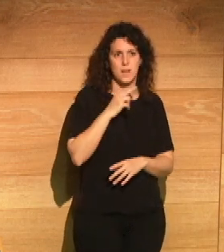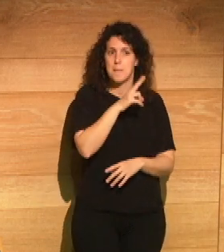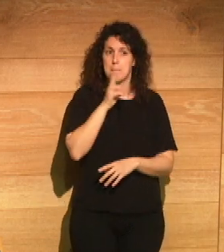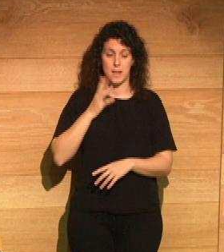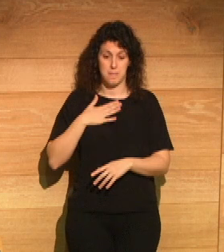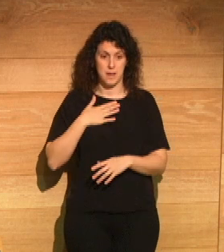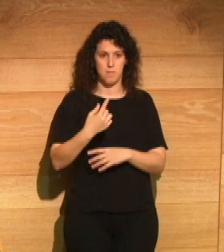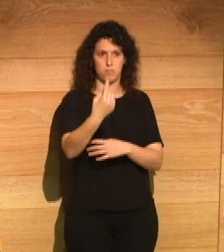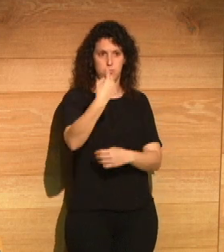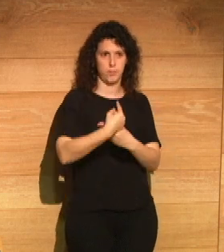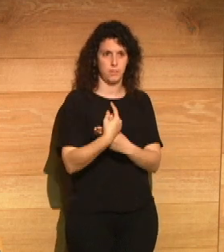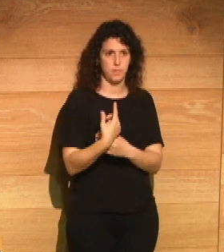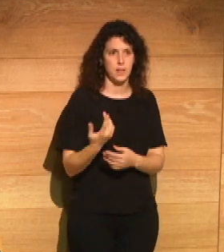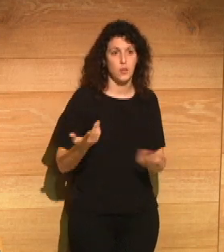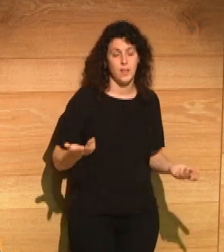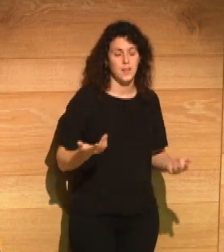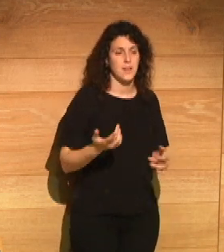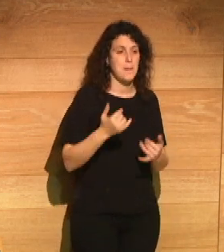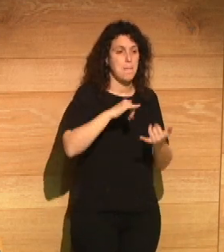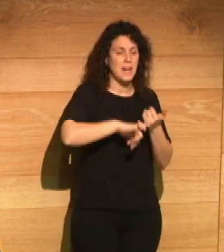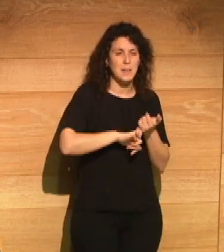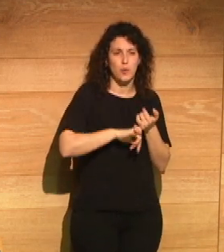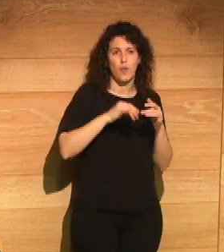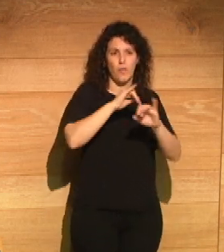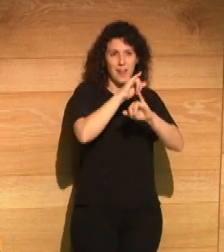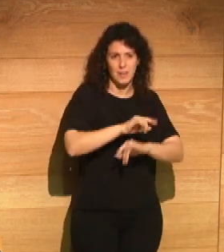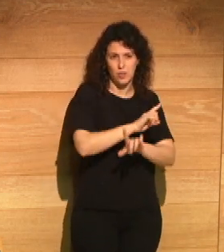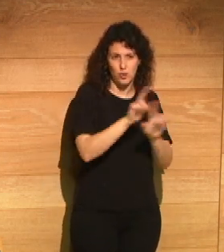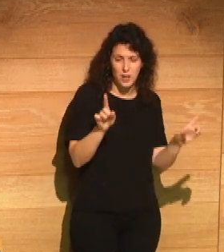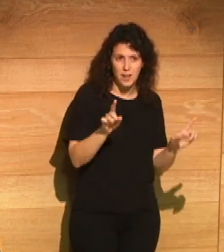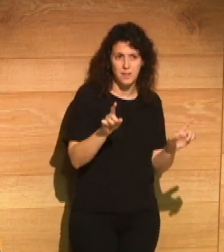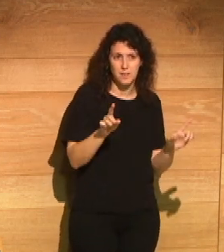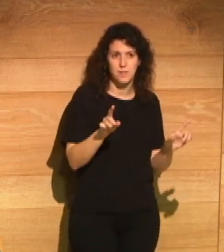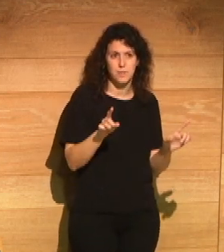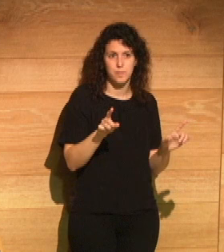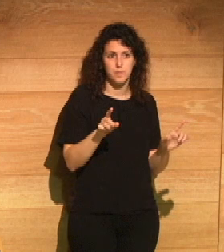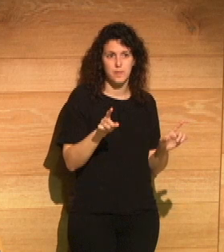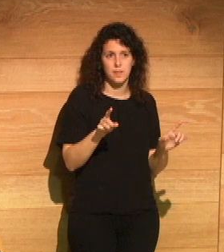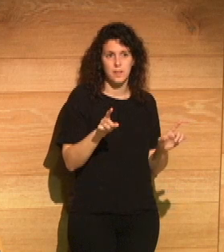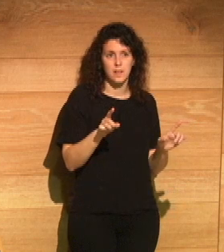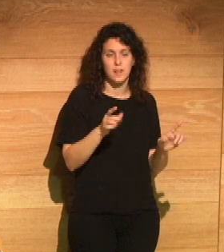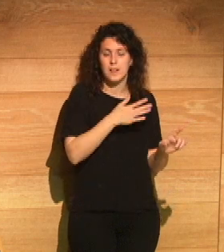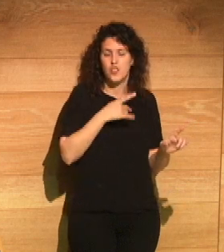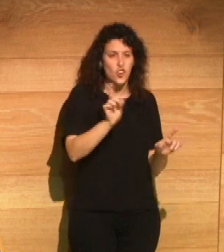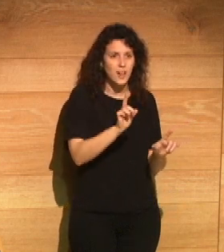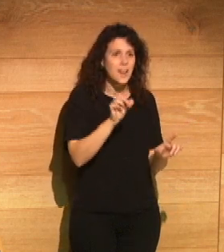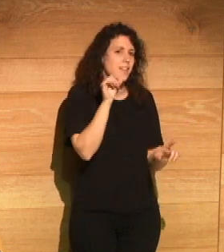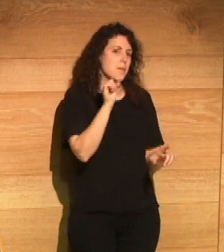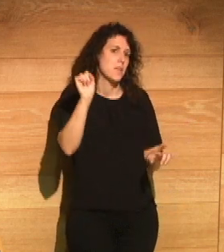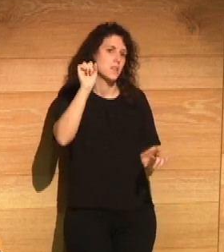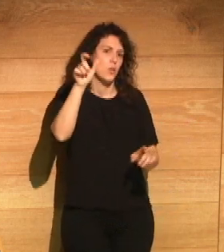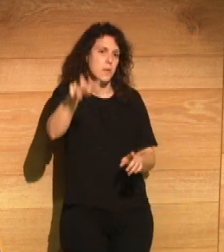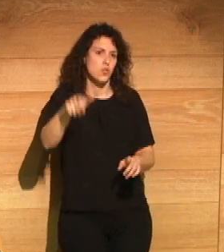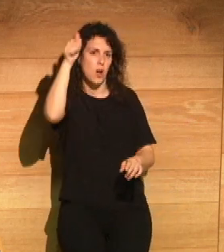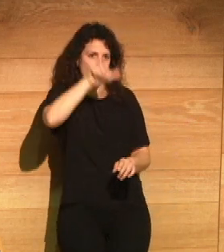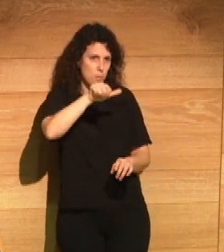entraba en un matrimonio que no la hacía feliz, que la hacía desdichada y pasaba a depender económicamente de otro hombre. Y entonces creo que